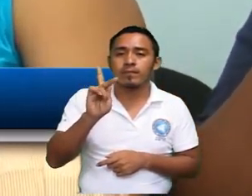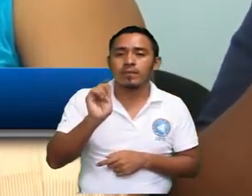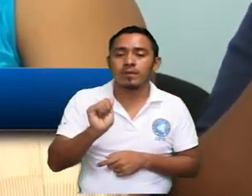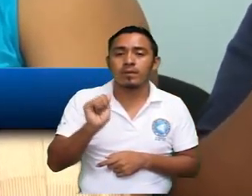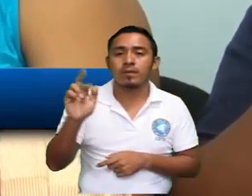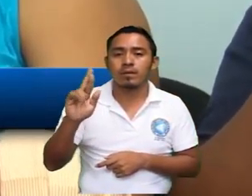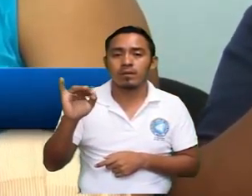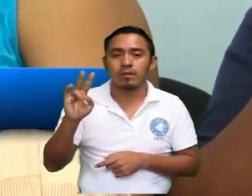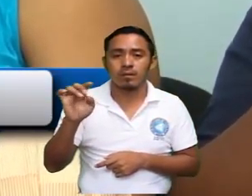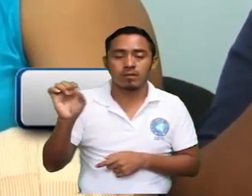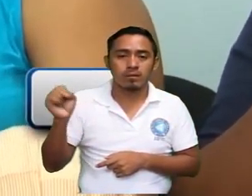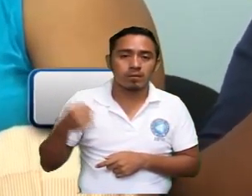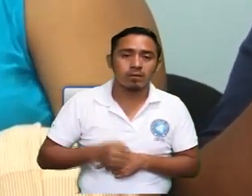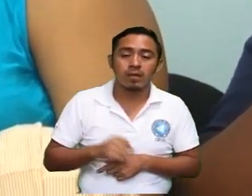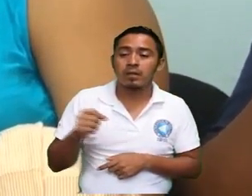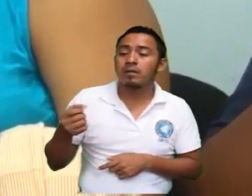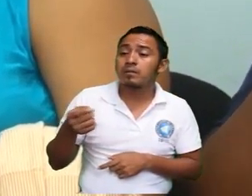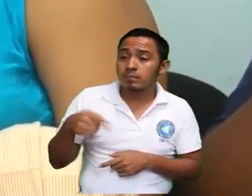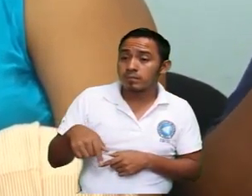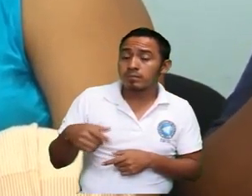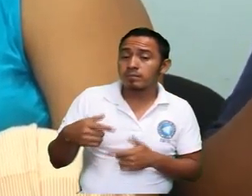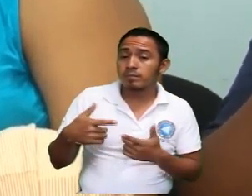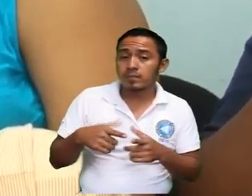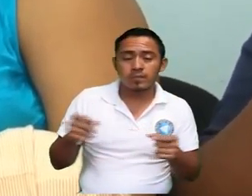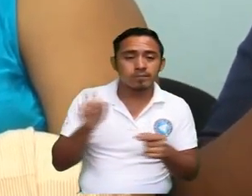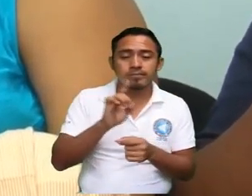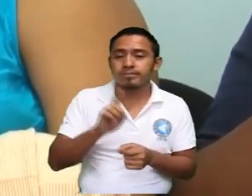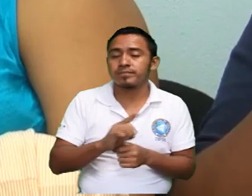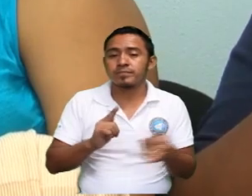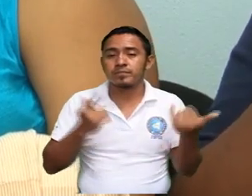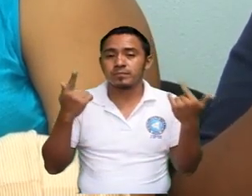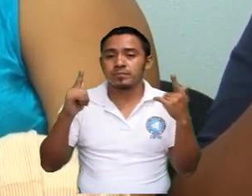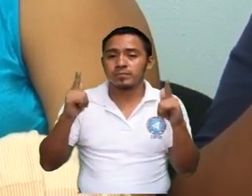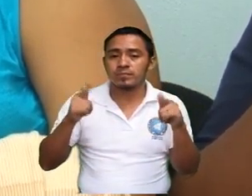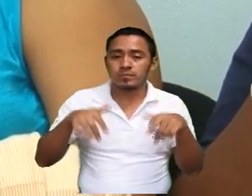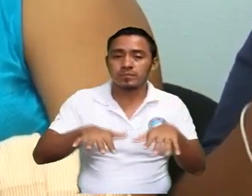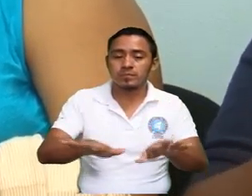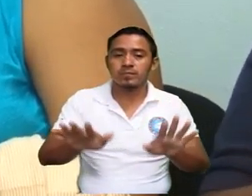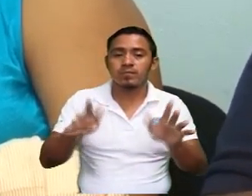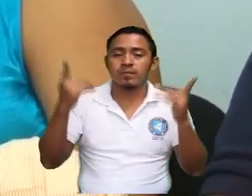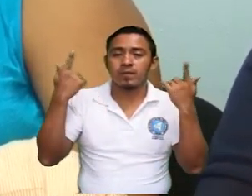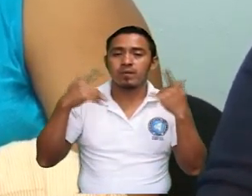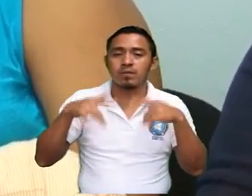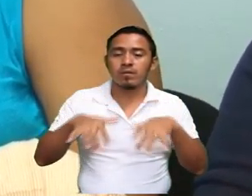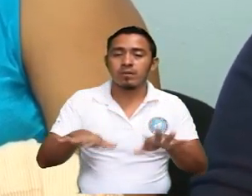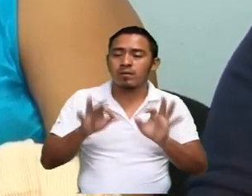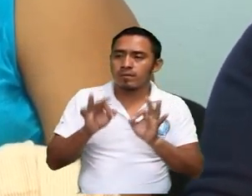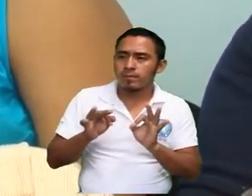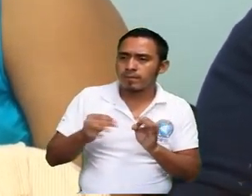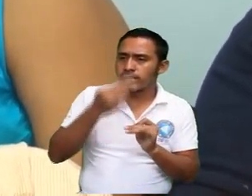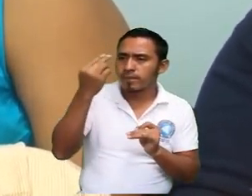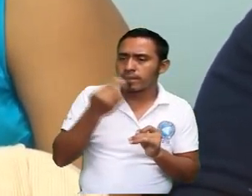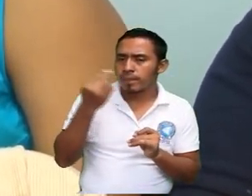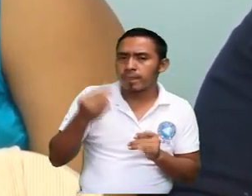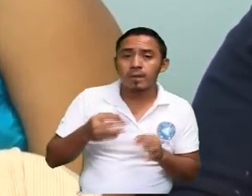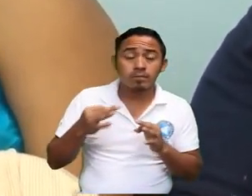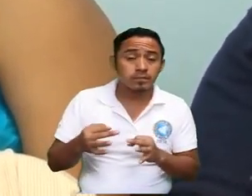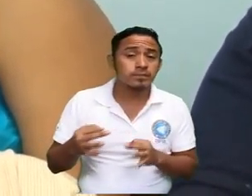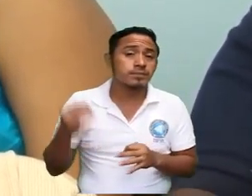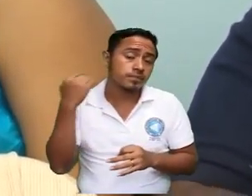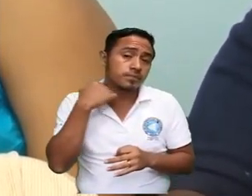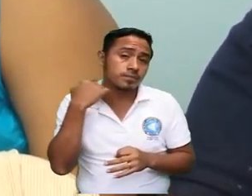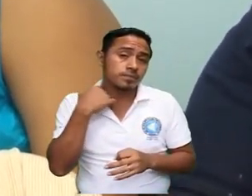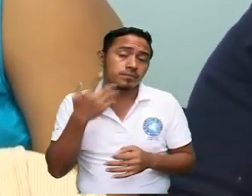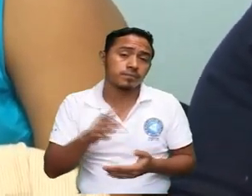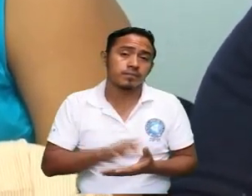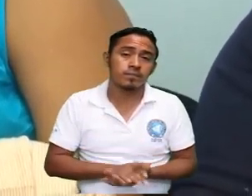aquí de Managua? ¿De parte de Managua? De Ticuantepe. ¿Ticuantepe? Sí. ¿Y qué tal las consultas? ¿Siempre venís sin el acto? Sí, siempre. La